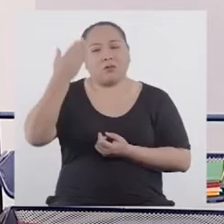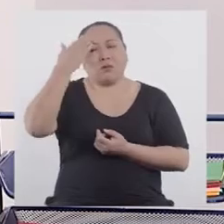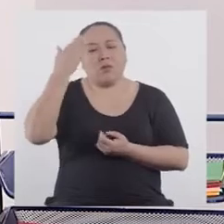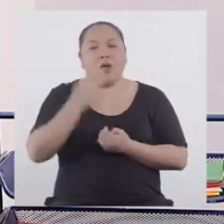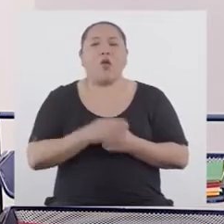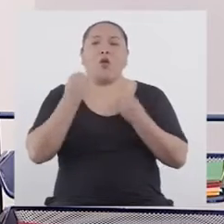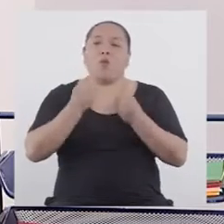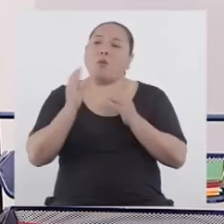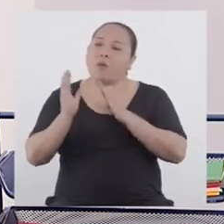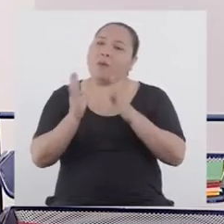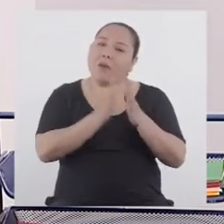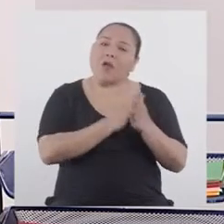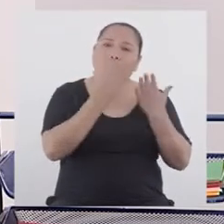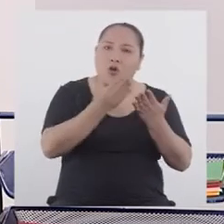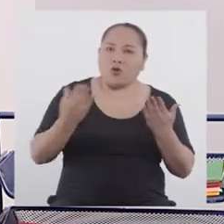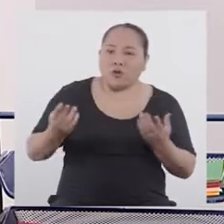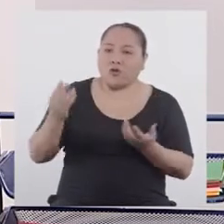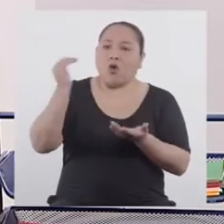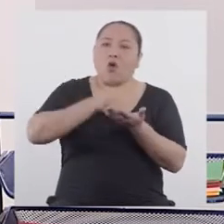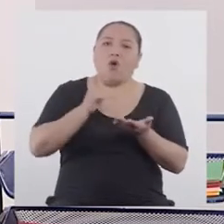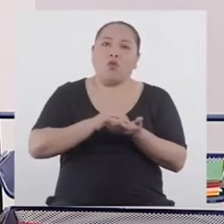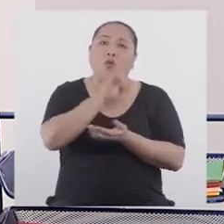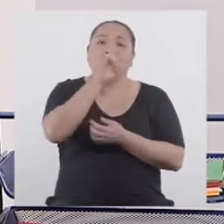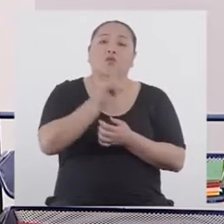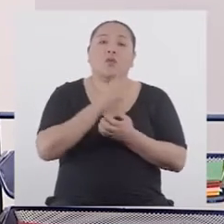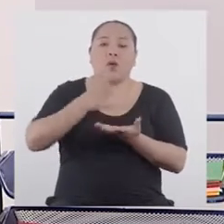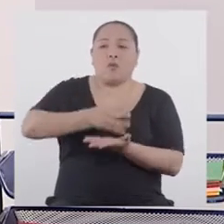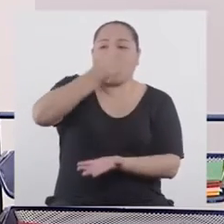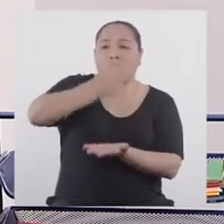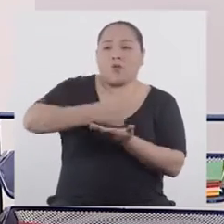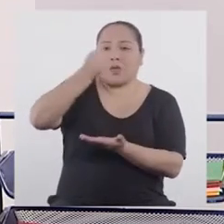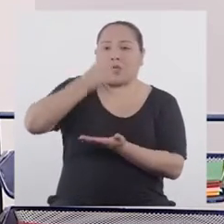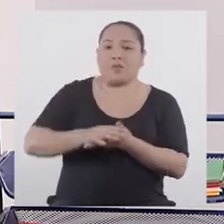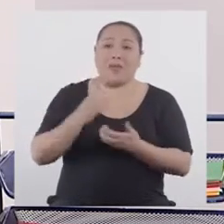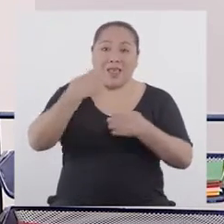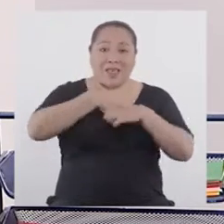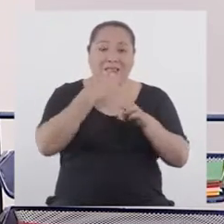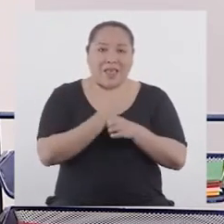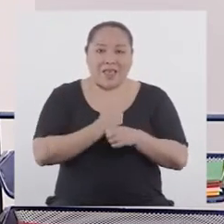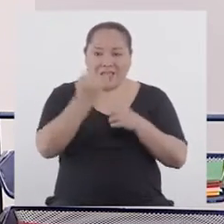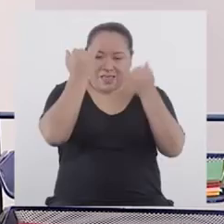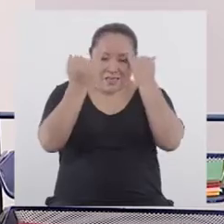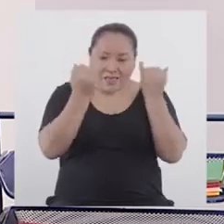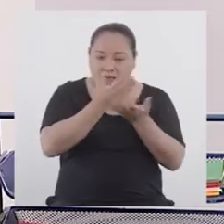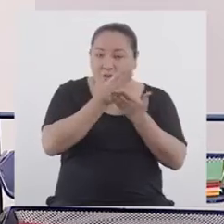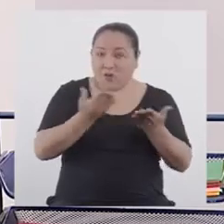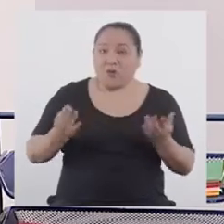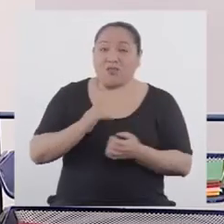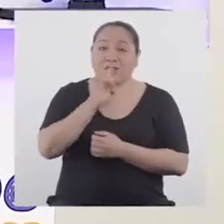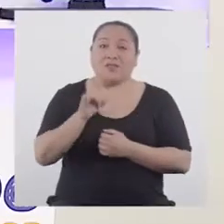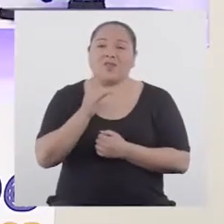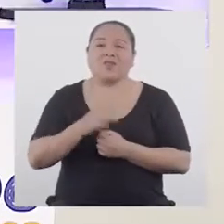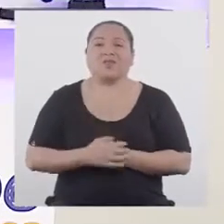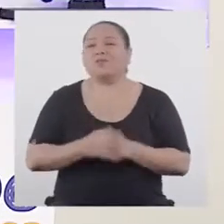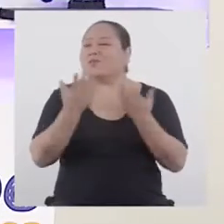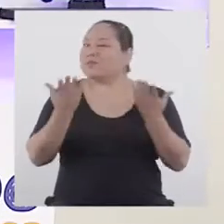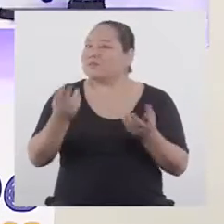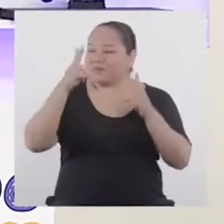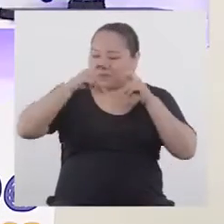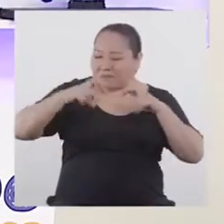saber cómo elaborar prototipos que nos permitan reutilizar las botellas de plástico para crear prototipos utilitarios.